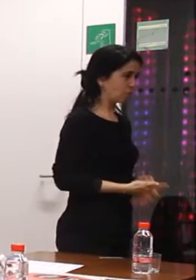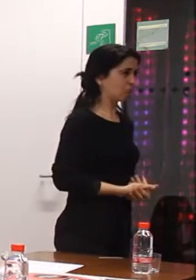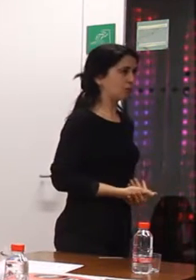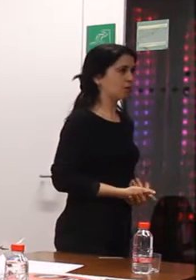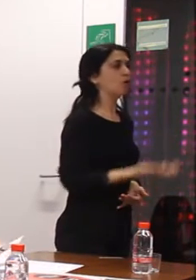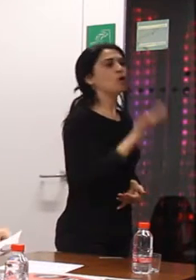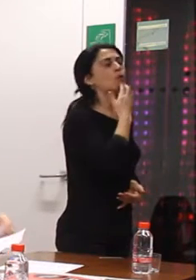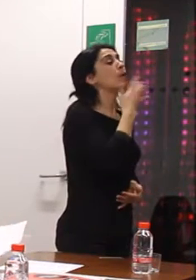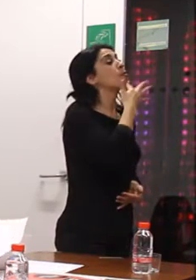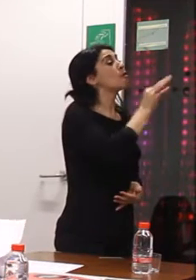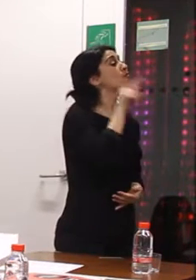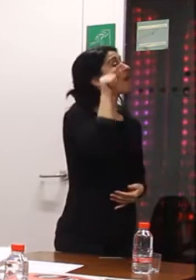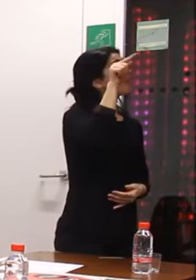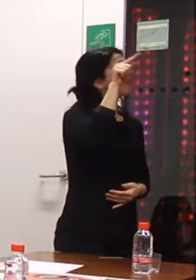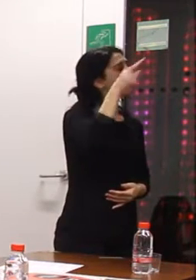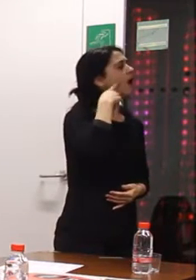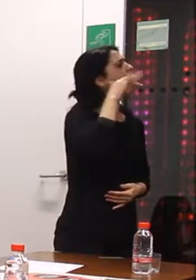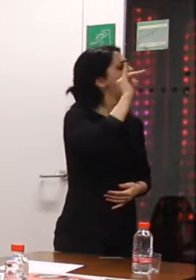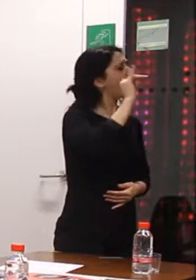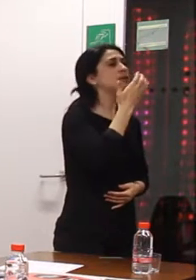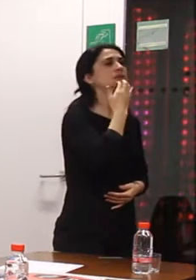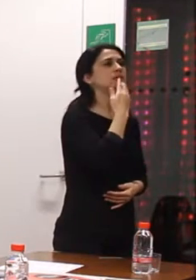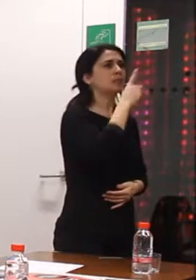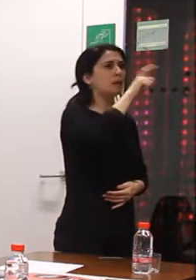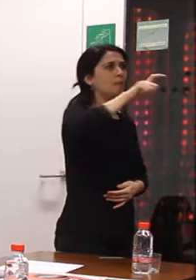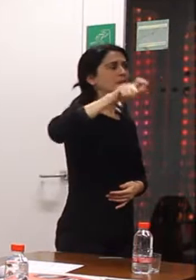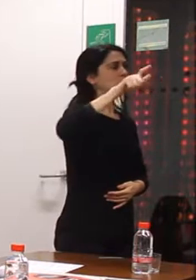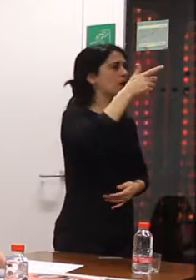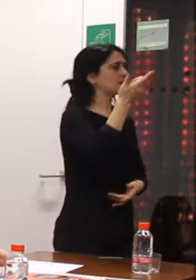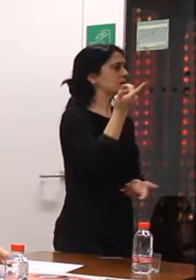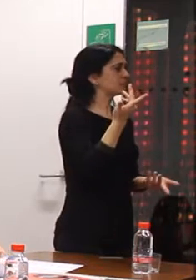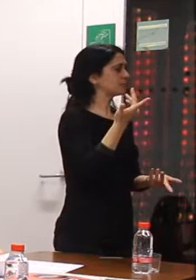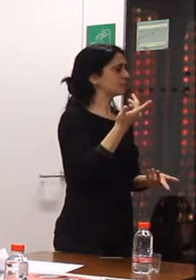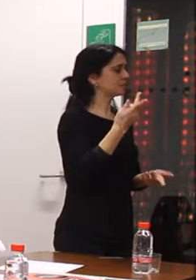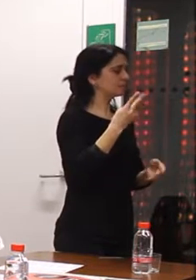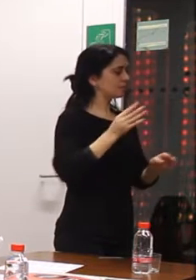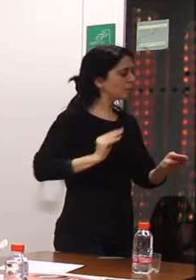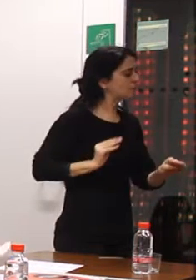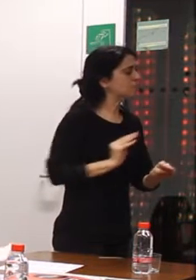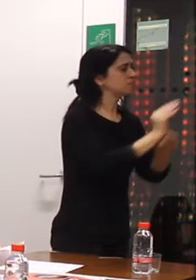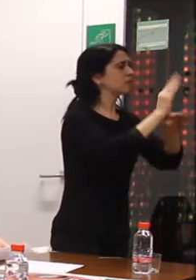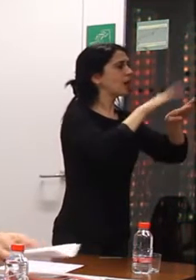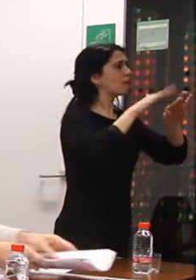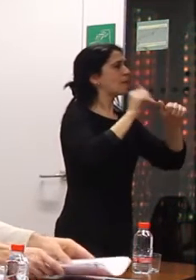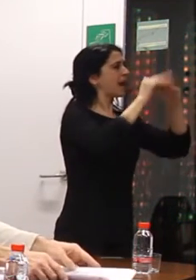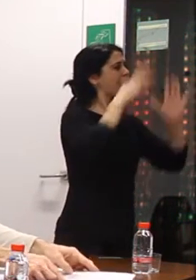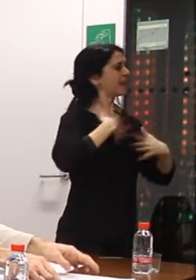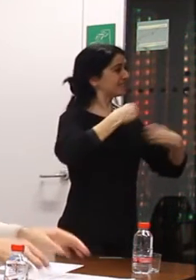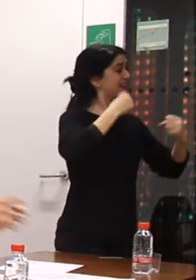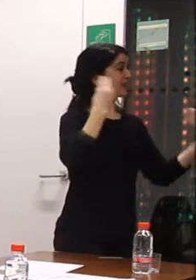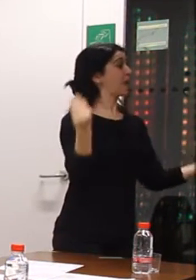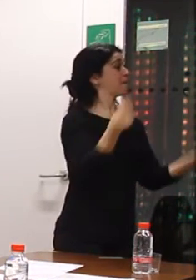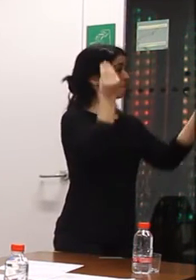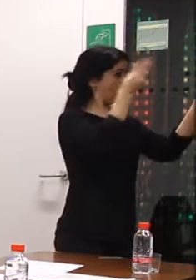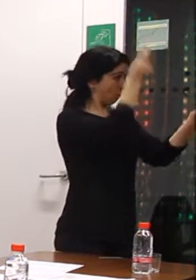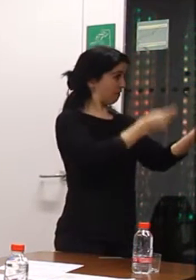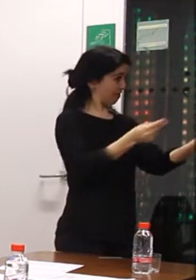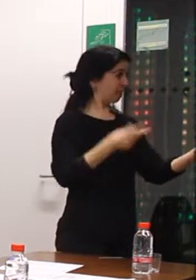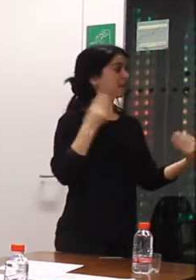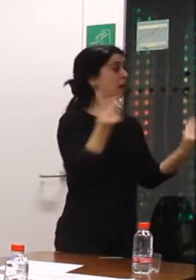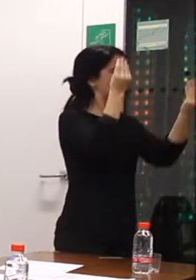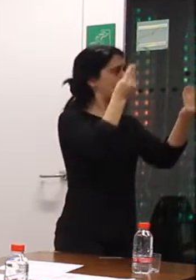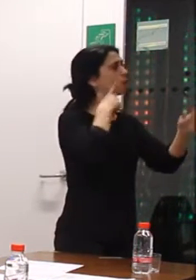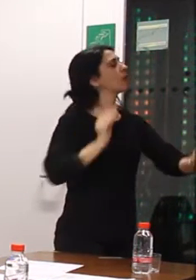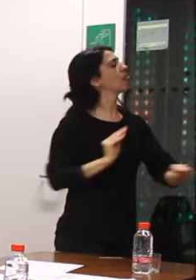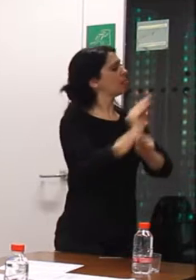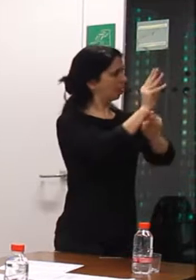en Francia hay deducciones fiscales para quienes invierten en la mejora de calidad energética. ¿Vale? Apoyo económico